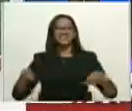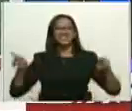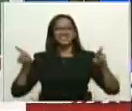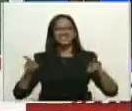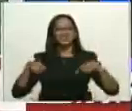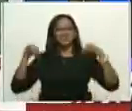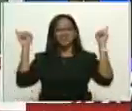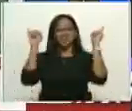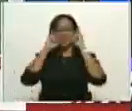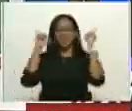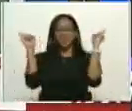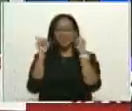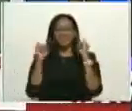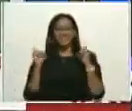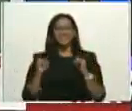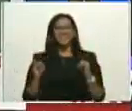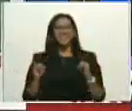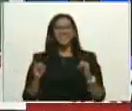Cumpleaños